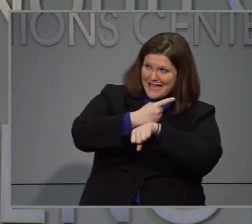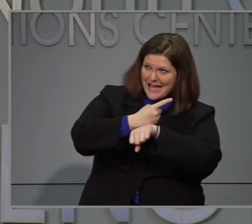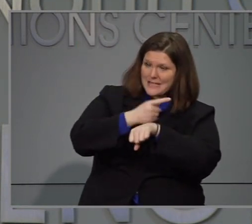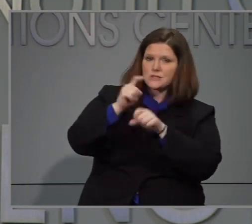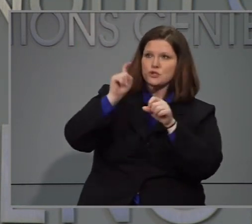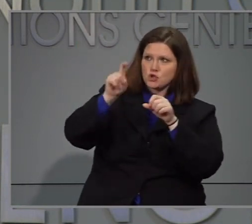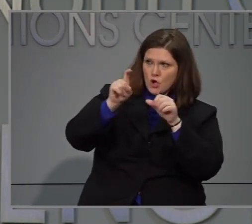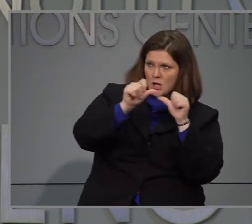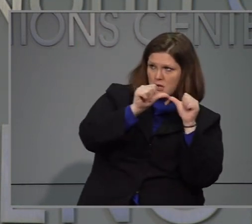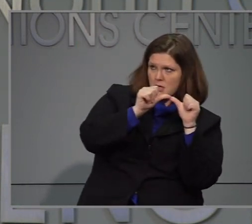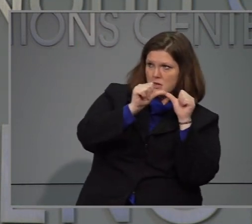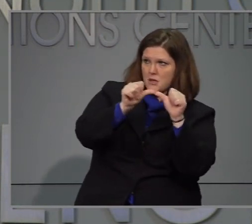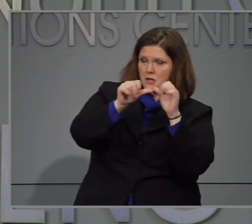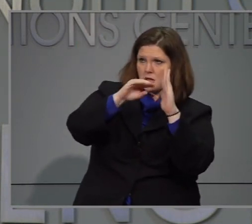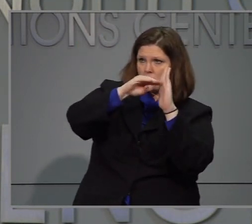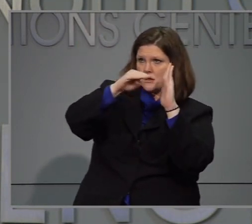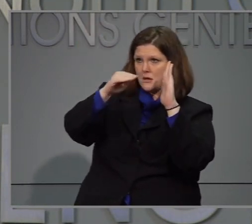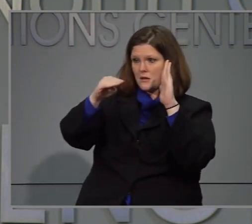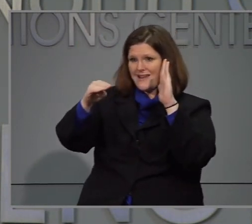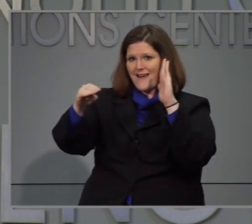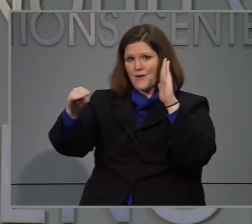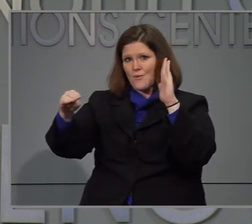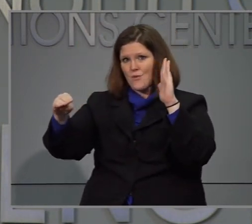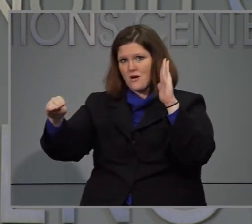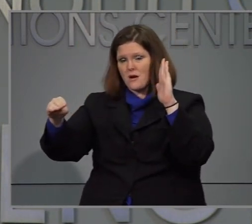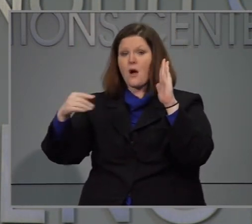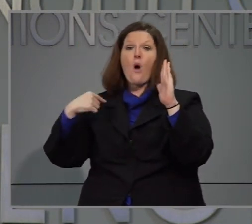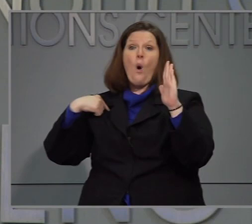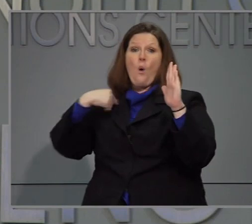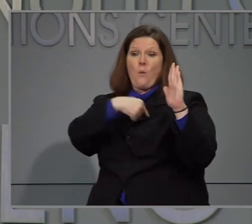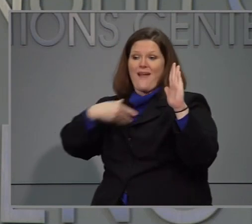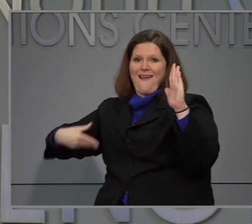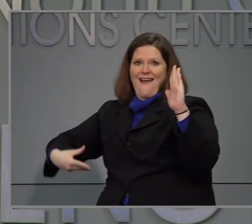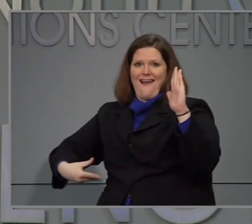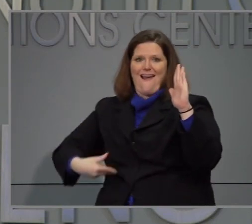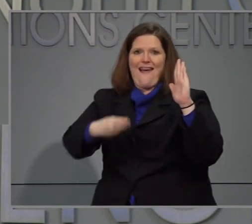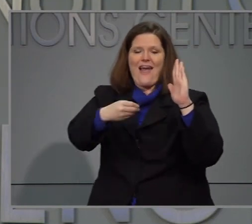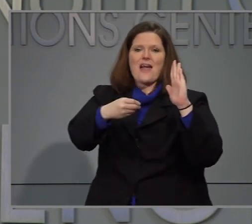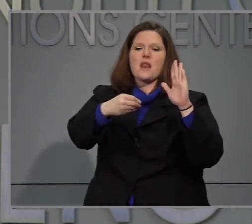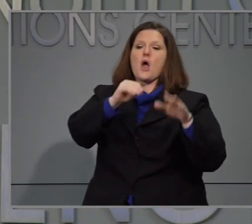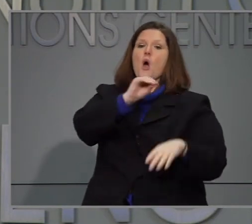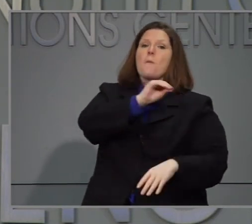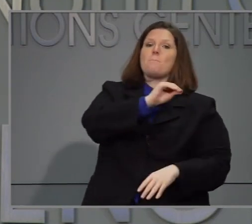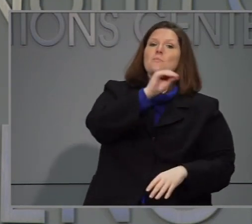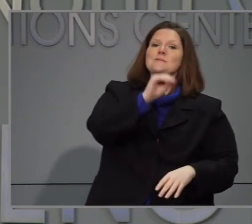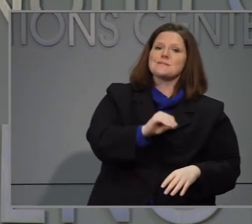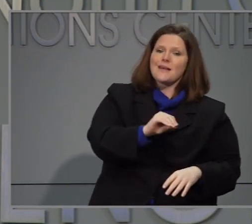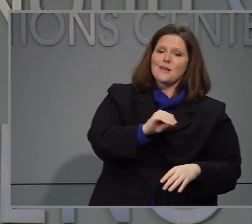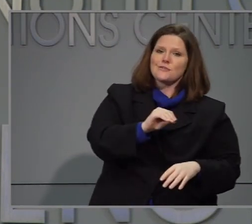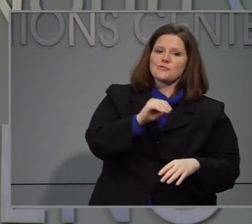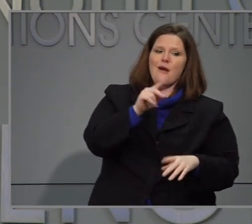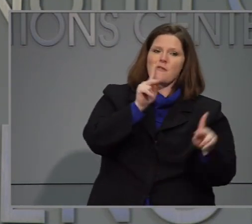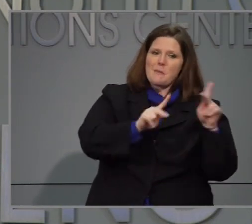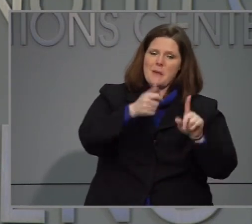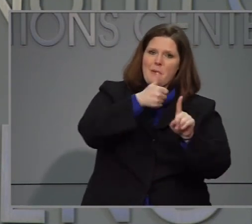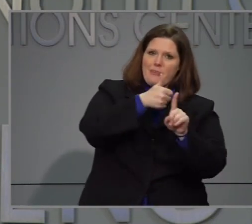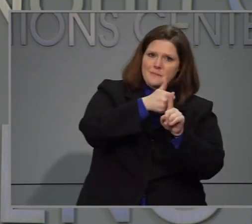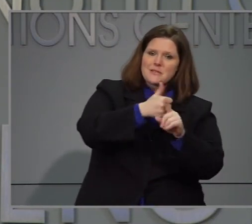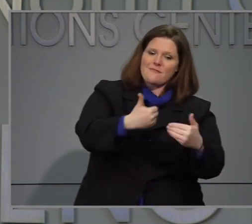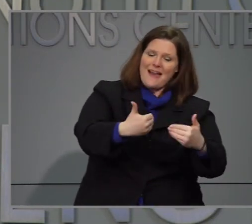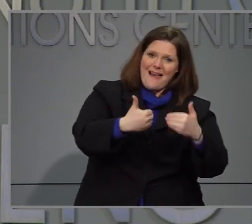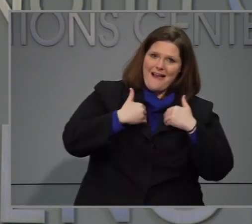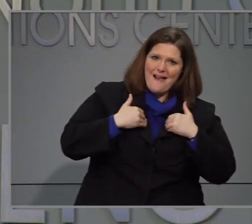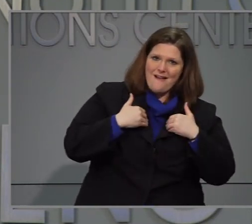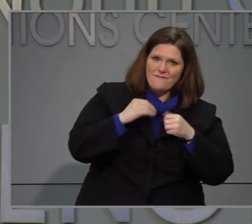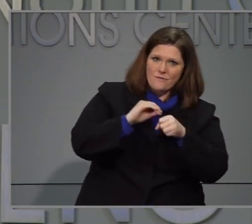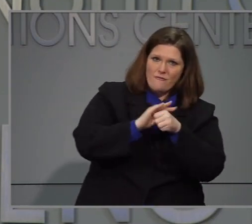una trayectoria hacia abajo. Nosotros hemos agregado la indicación de porcentaje de casos positivos porque sabemos que mientras